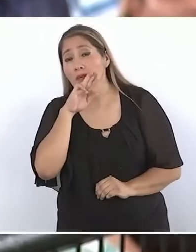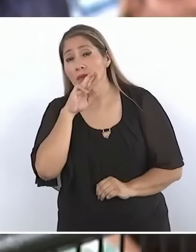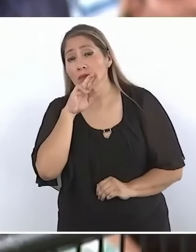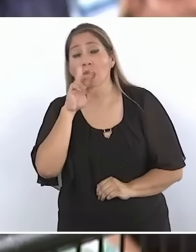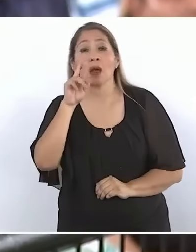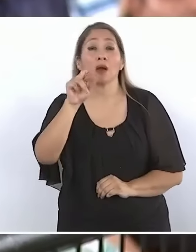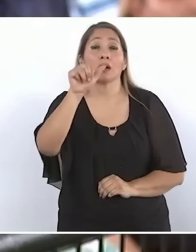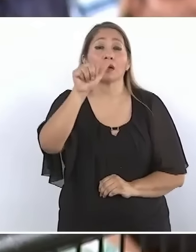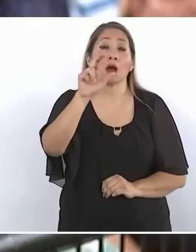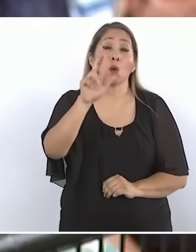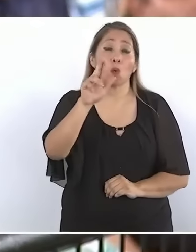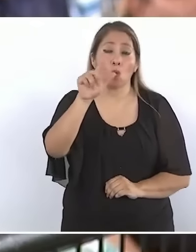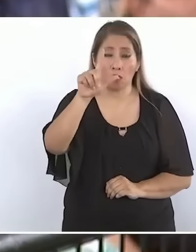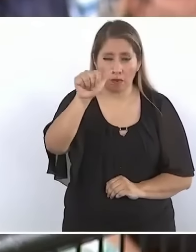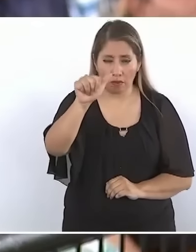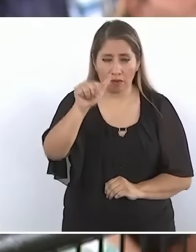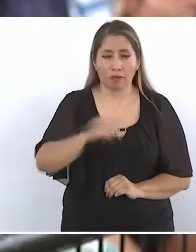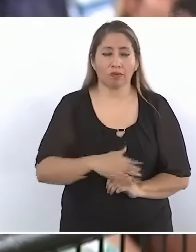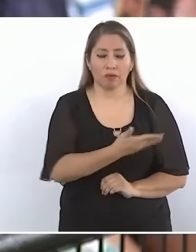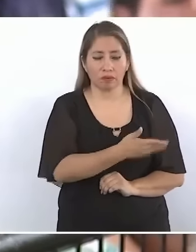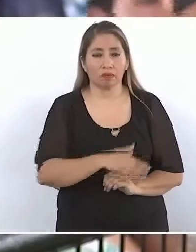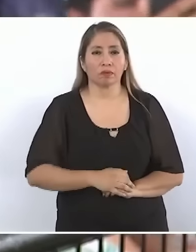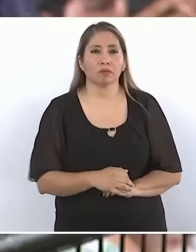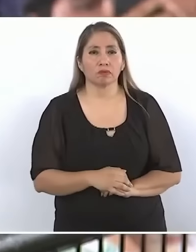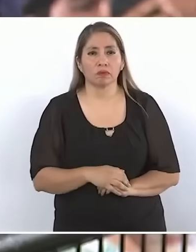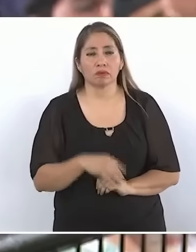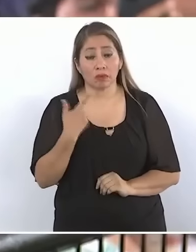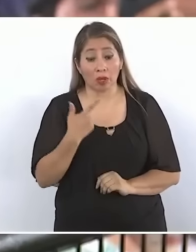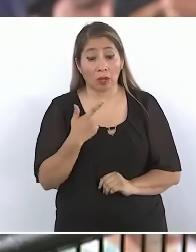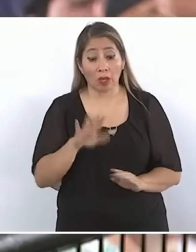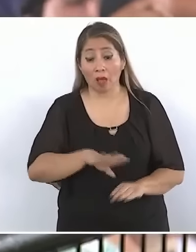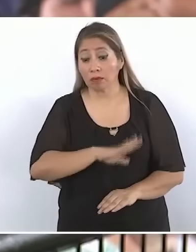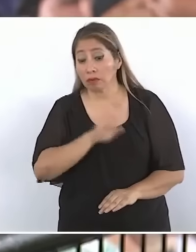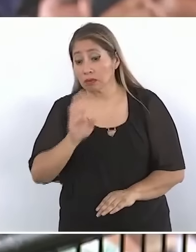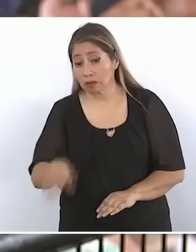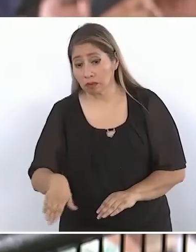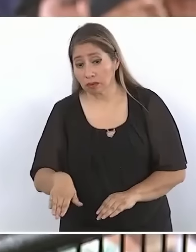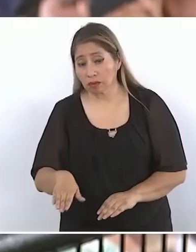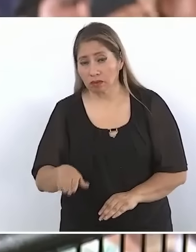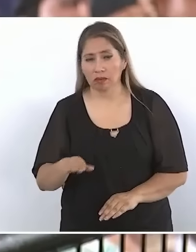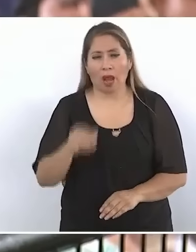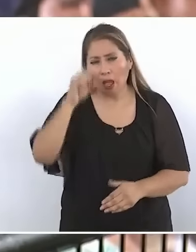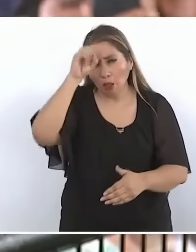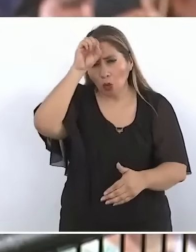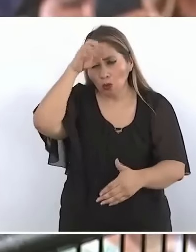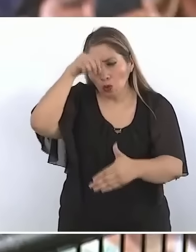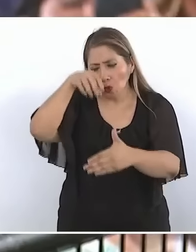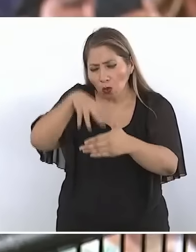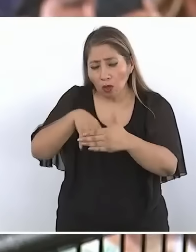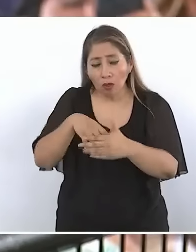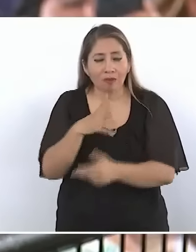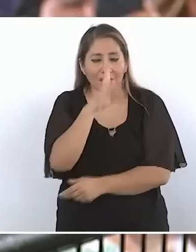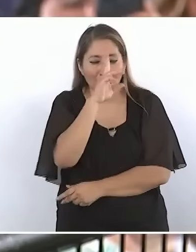Raúl Villazana Cantú, quedado en Pasta de Conchos. Es un honor tenerlo por